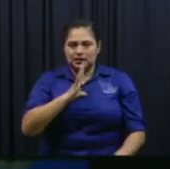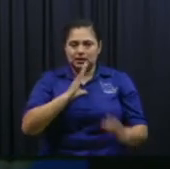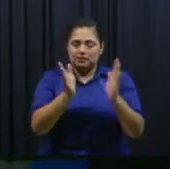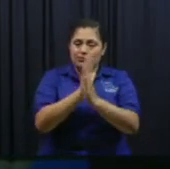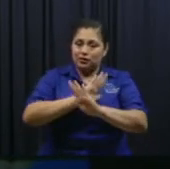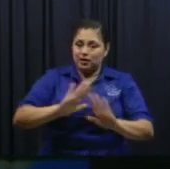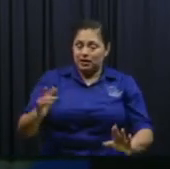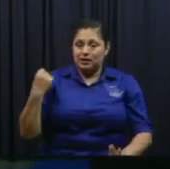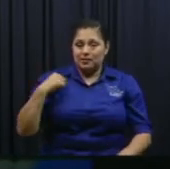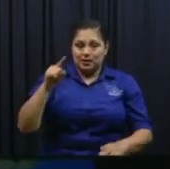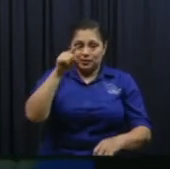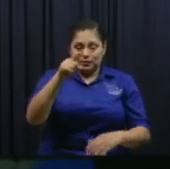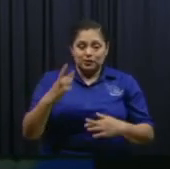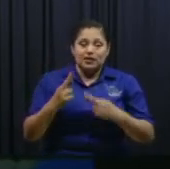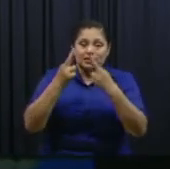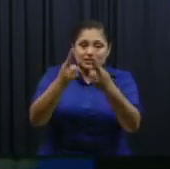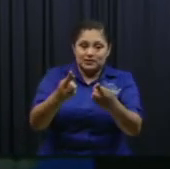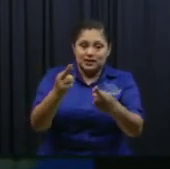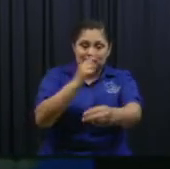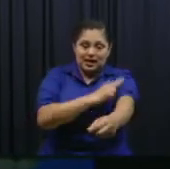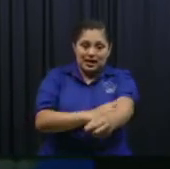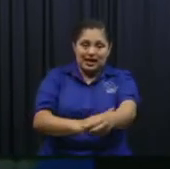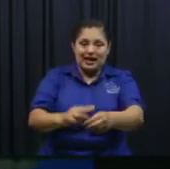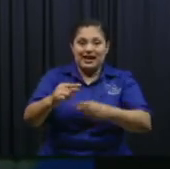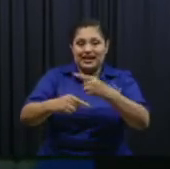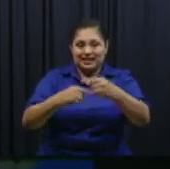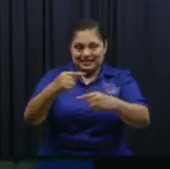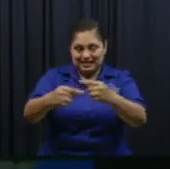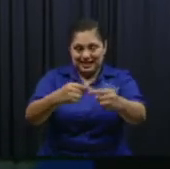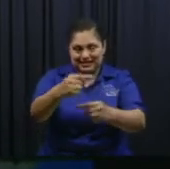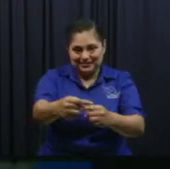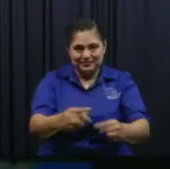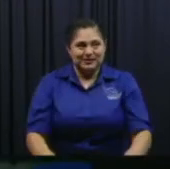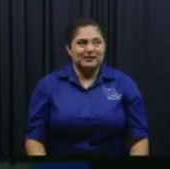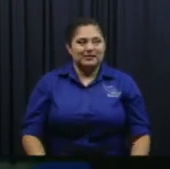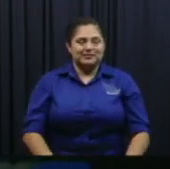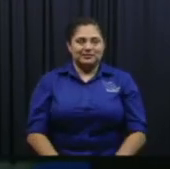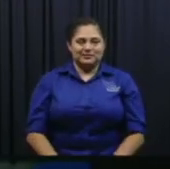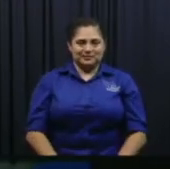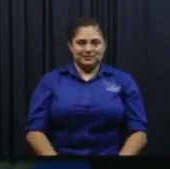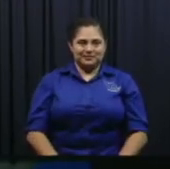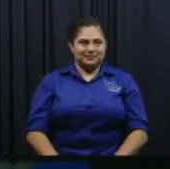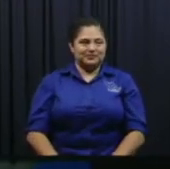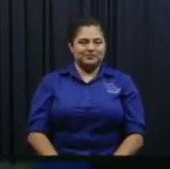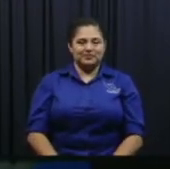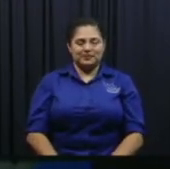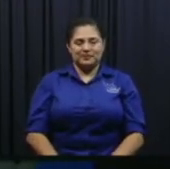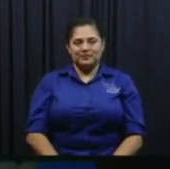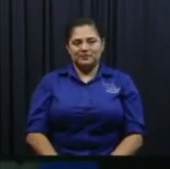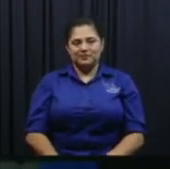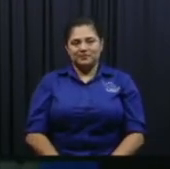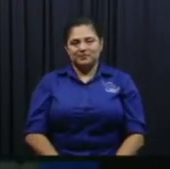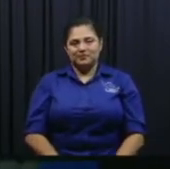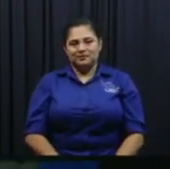Aleluya como nunca me invita a un café usted entre yo me tengo que invitar a mí mismo